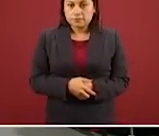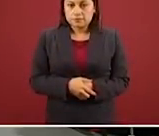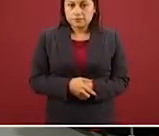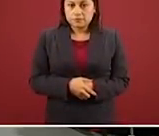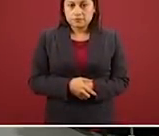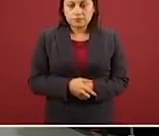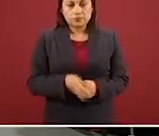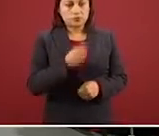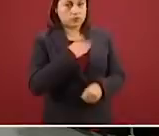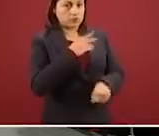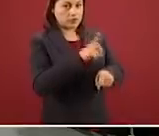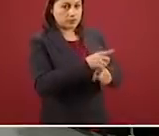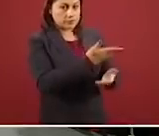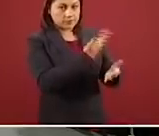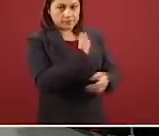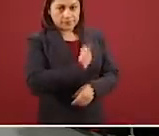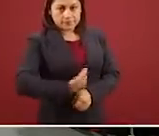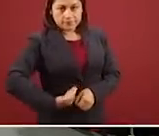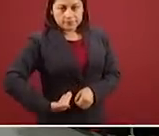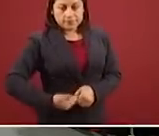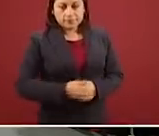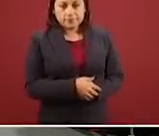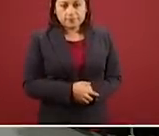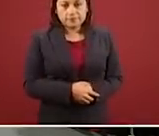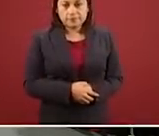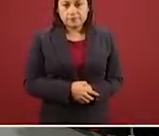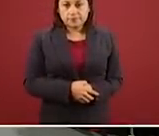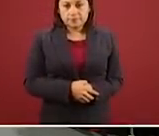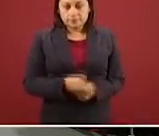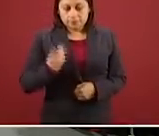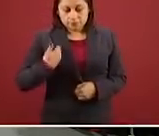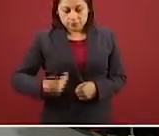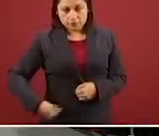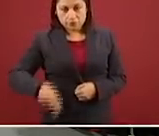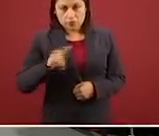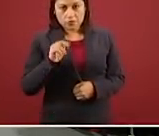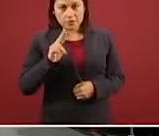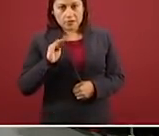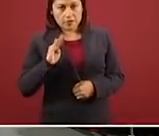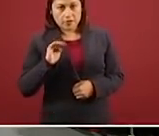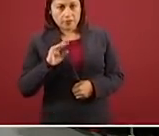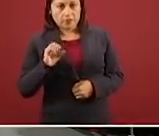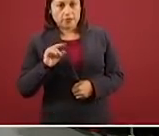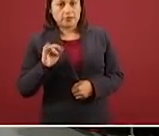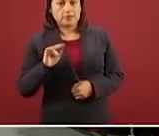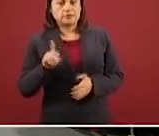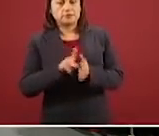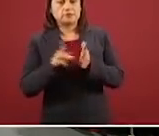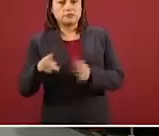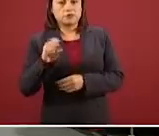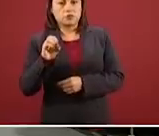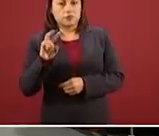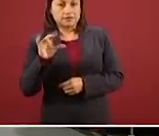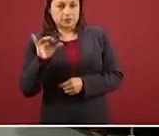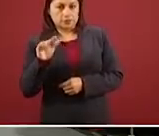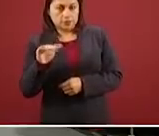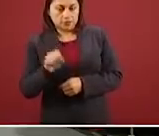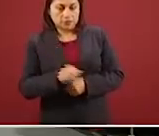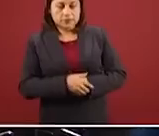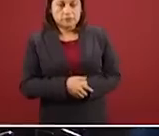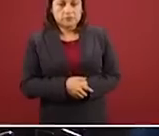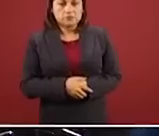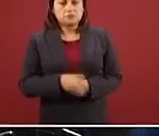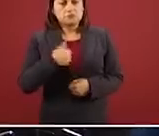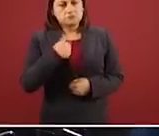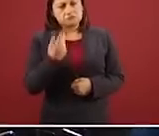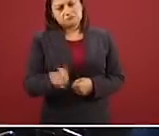Sí, buenos días, señor presidente. Urbano Barrera, Diario Vaciones. Yo quisiera preguntarle un